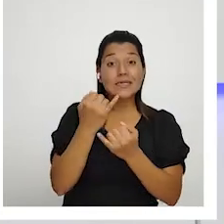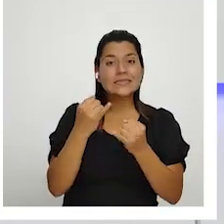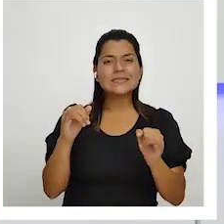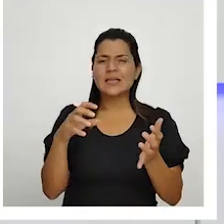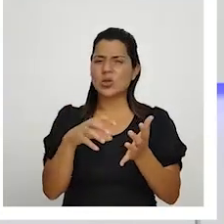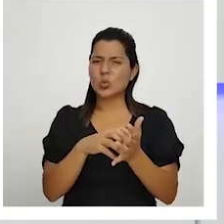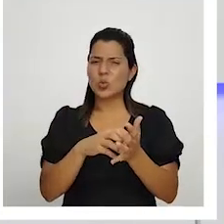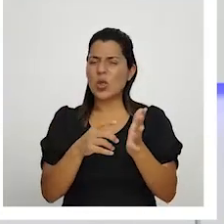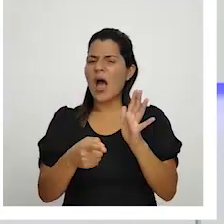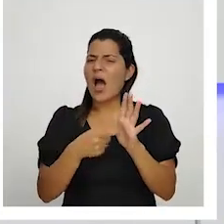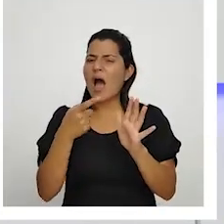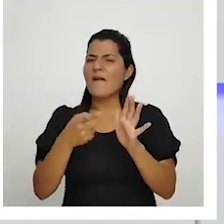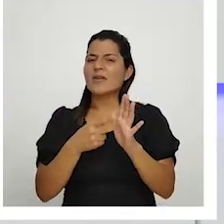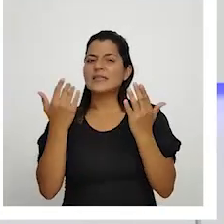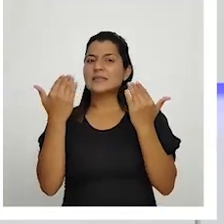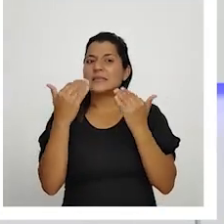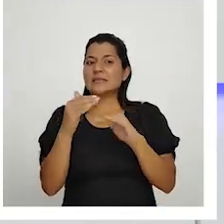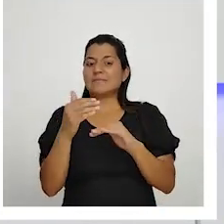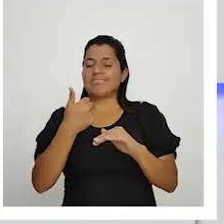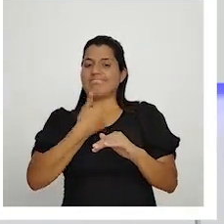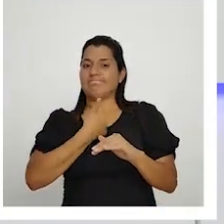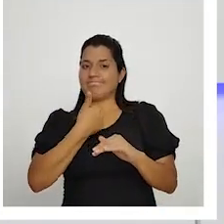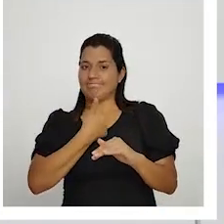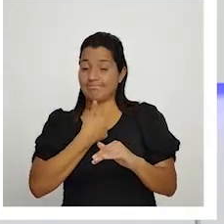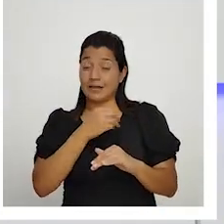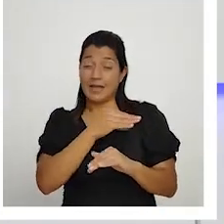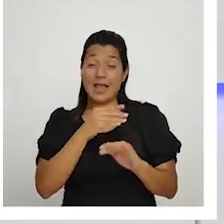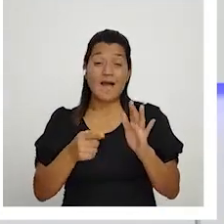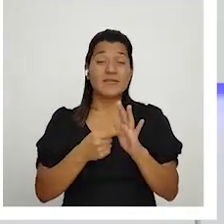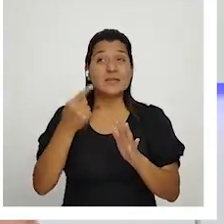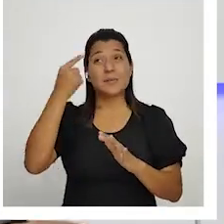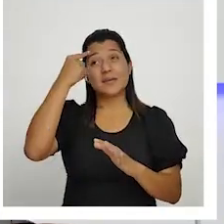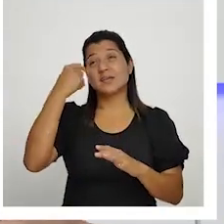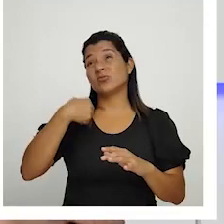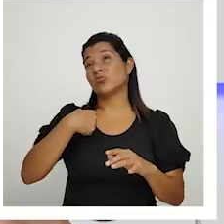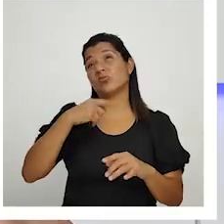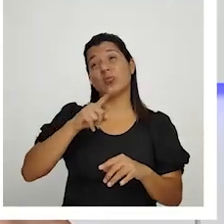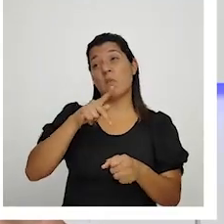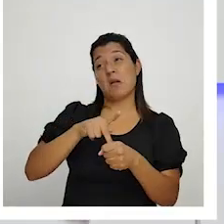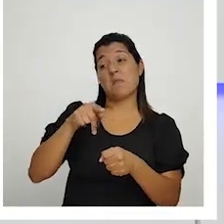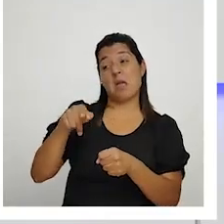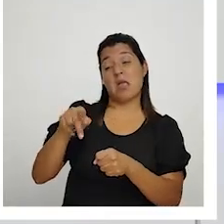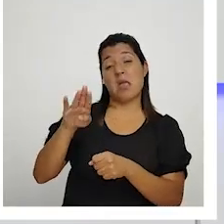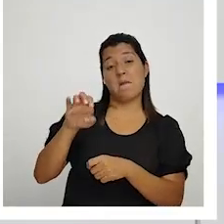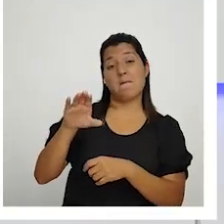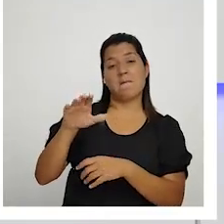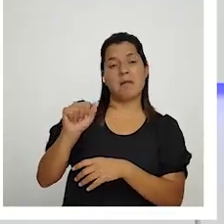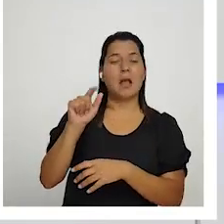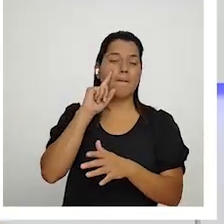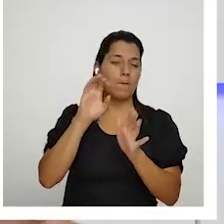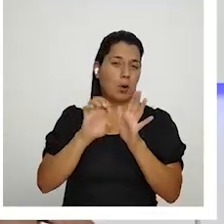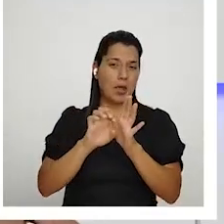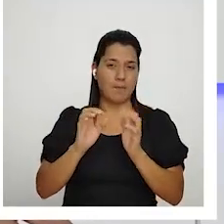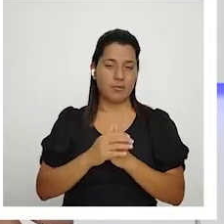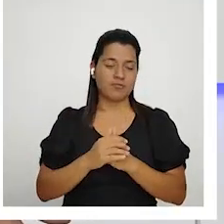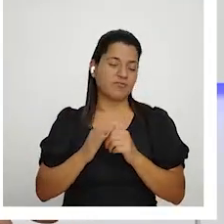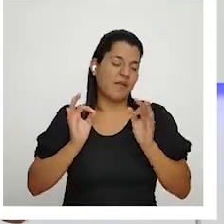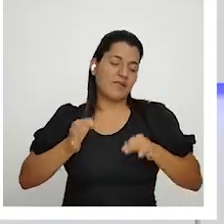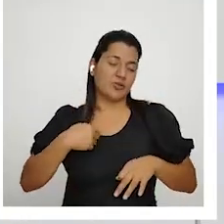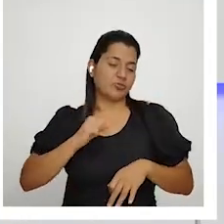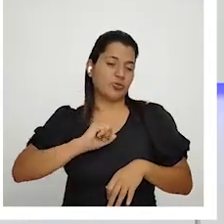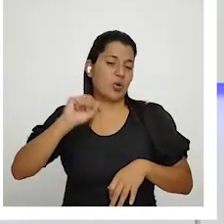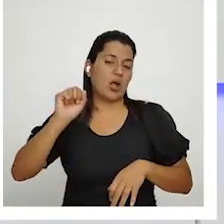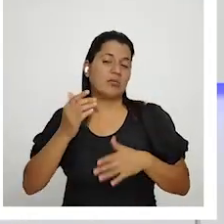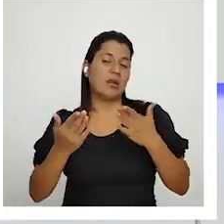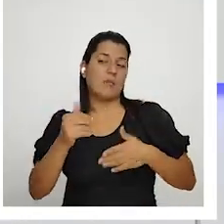veces las limitantes las tiene uno mismo y uno piensa, no voy a concursar en esa beca, por ejemplo, porque fijo no me la voy a ganar, habrá